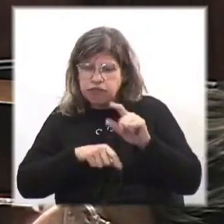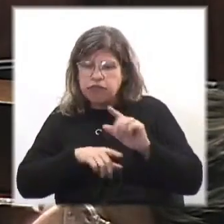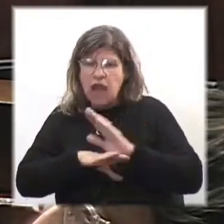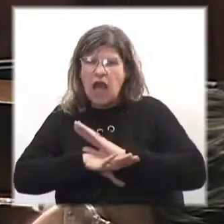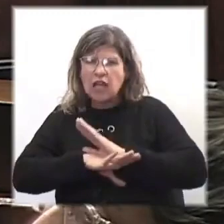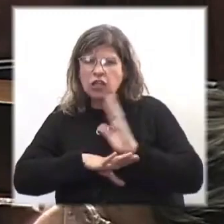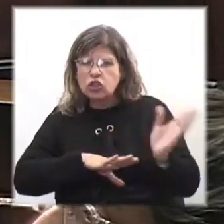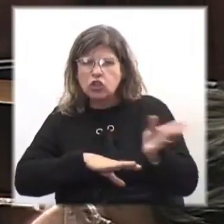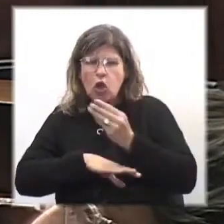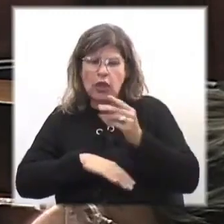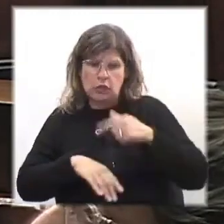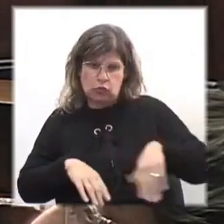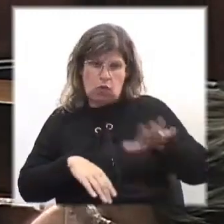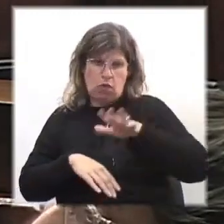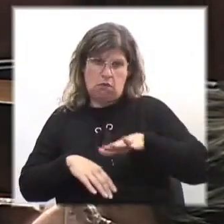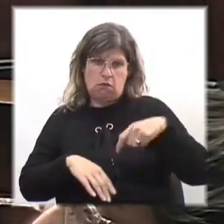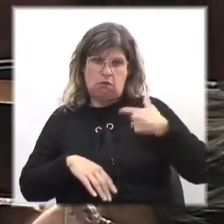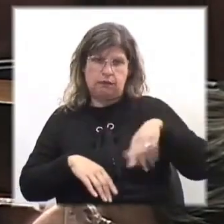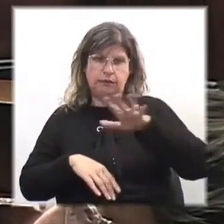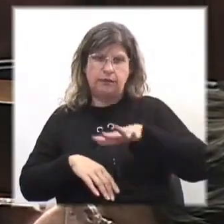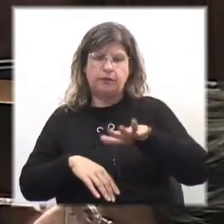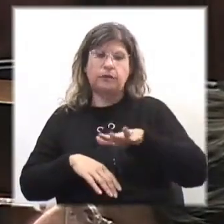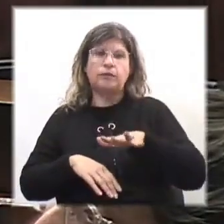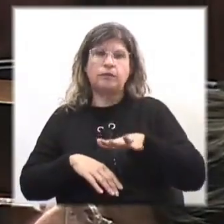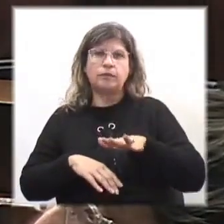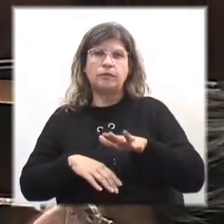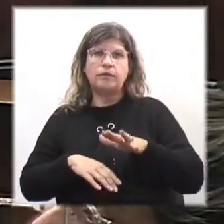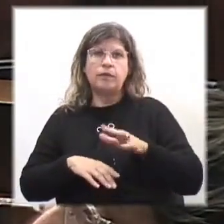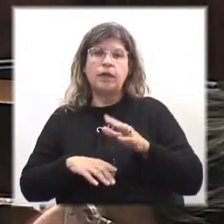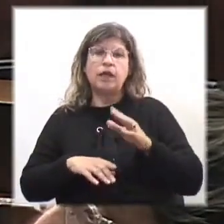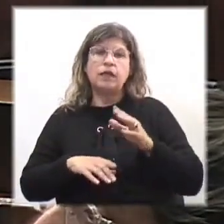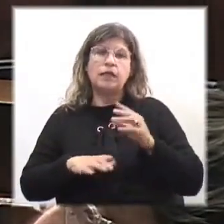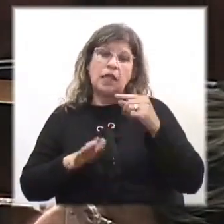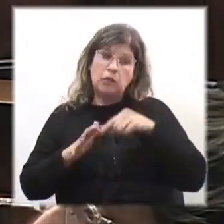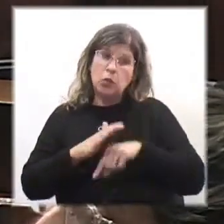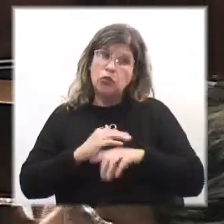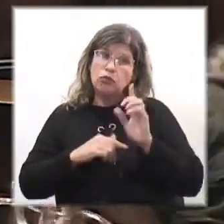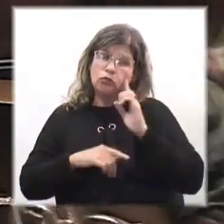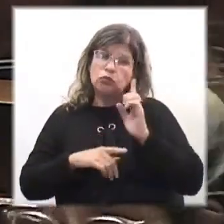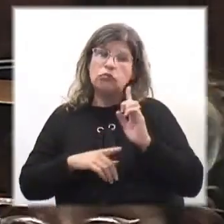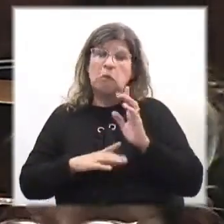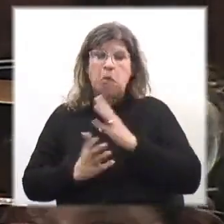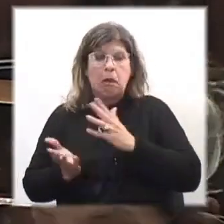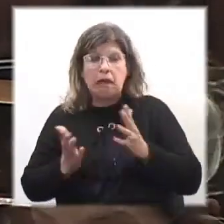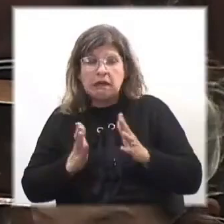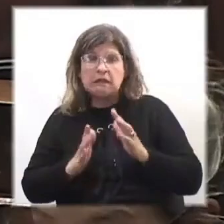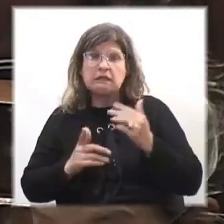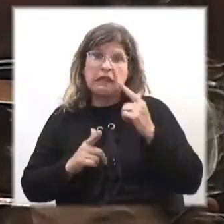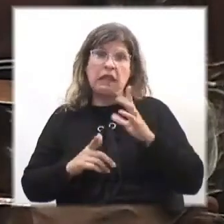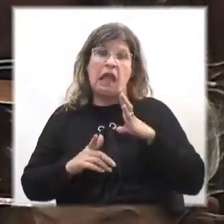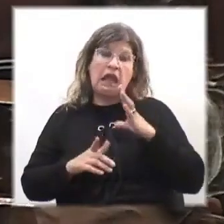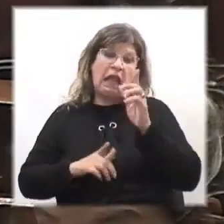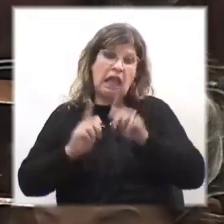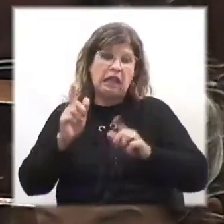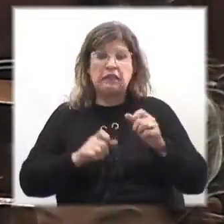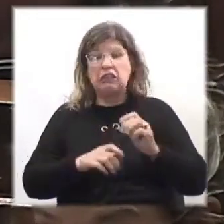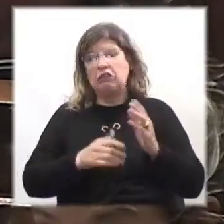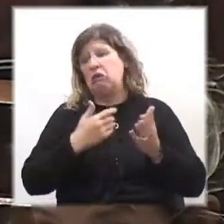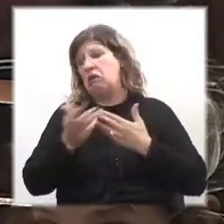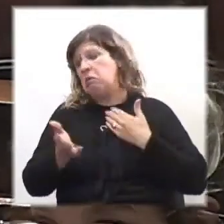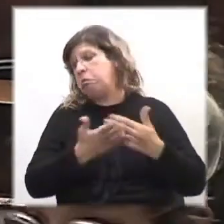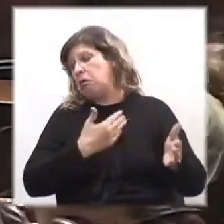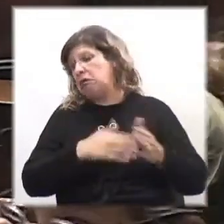ciudadanía y en el fondo señor presidente pareciera que hay gente que le importa